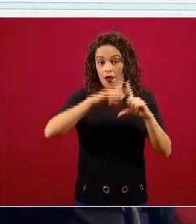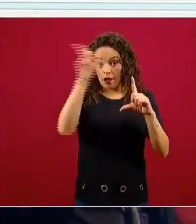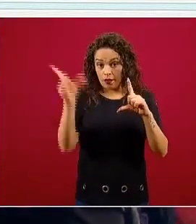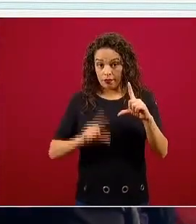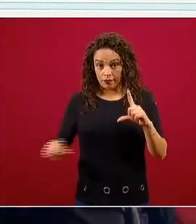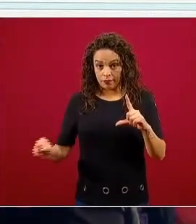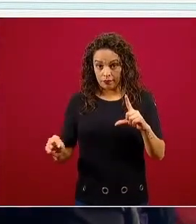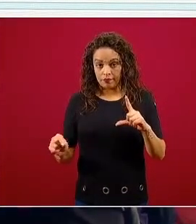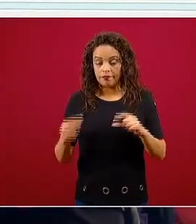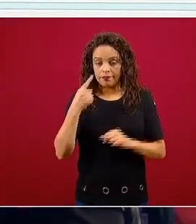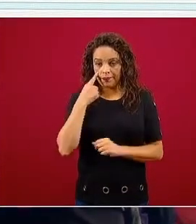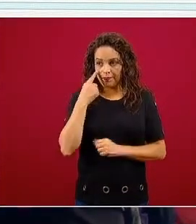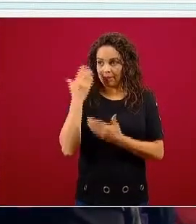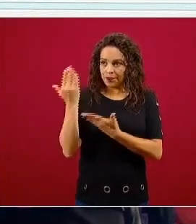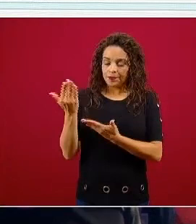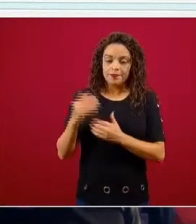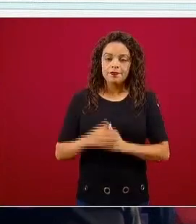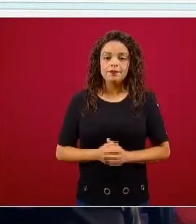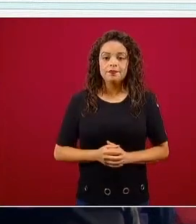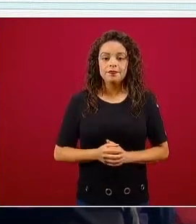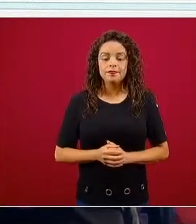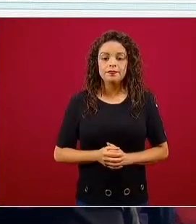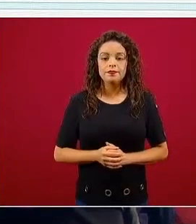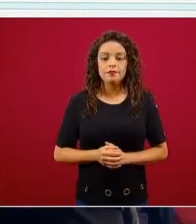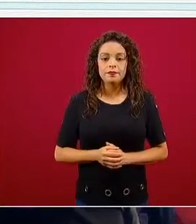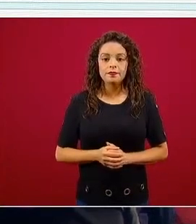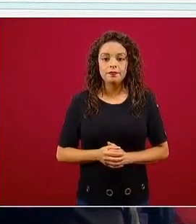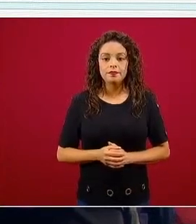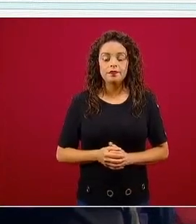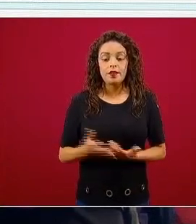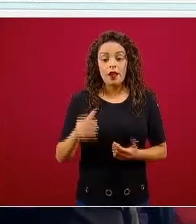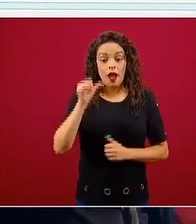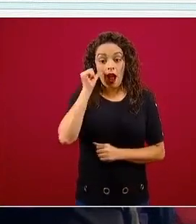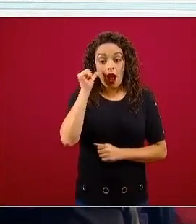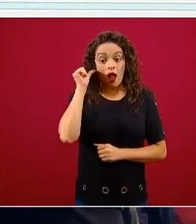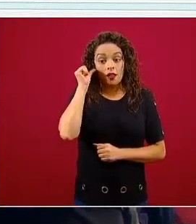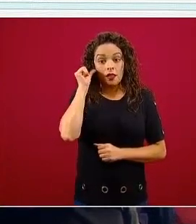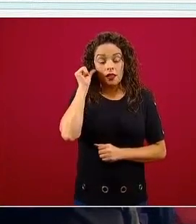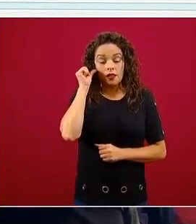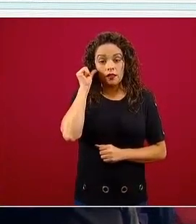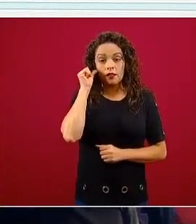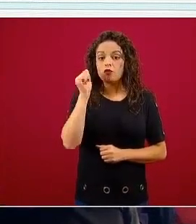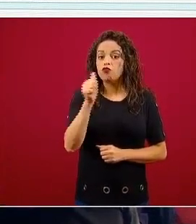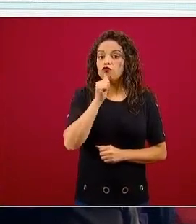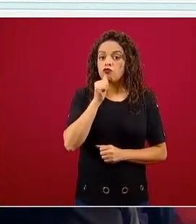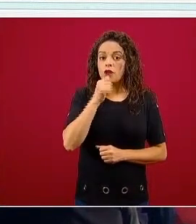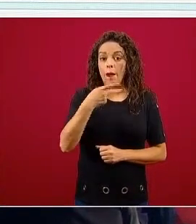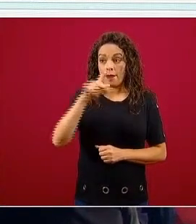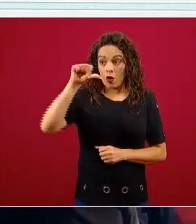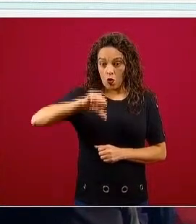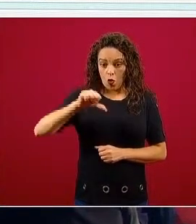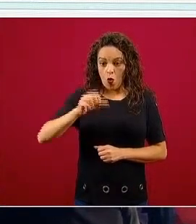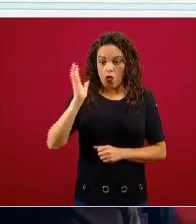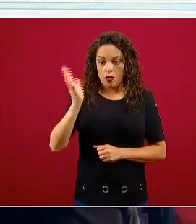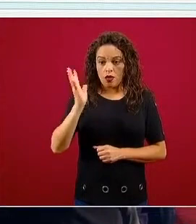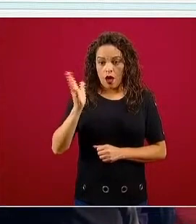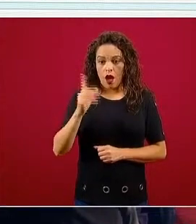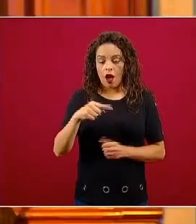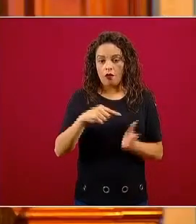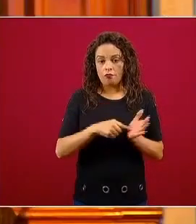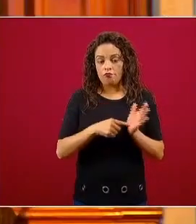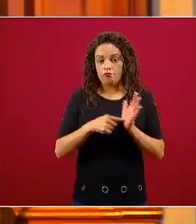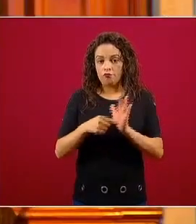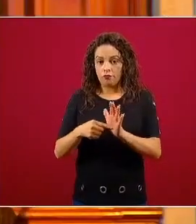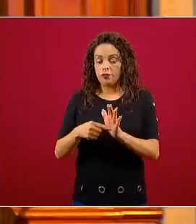día de hoy. Hoy día pasamos, ayer todavía no lo habíamos hecho, pero el día de hoy pasamos el